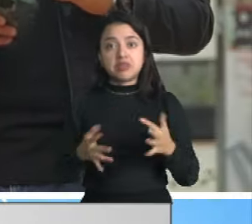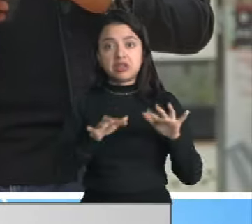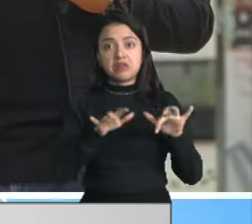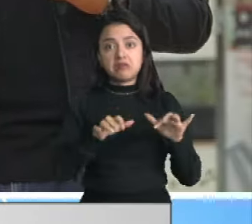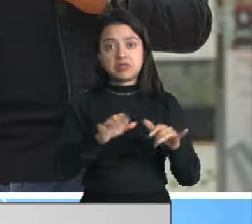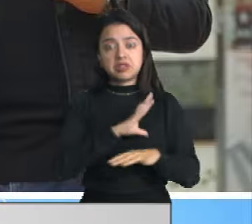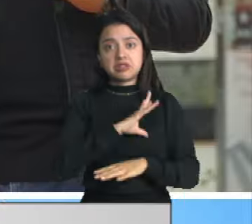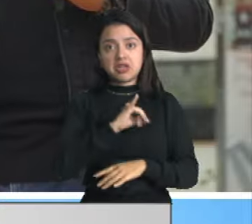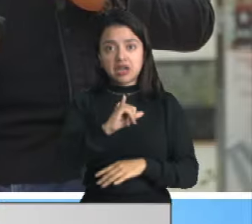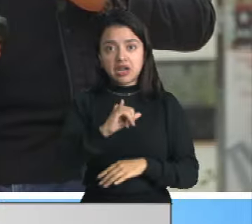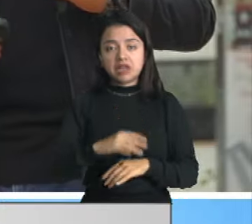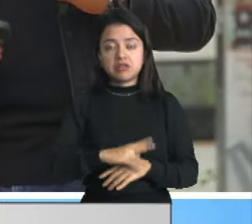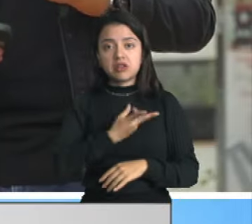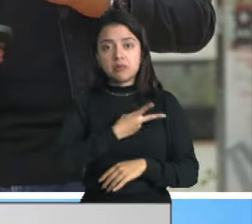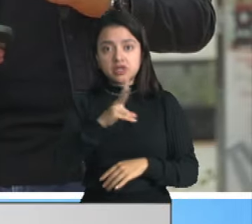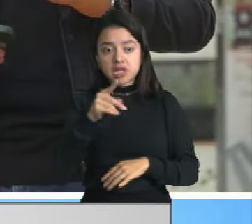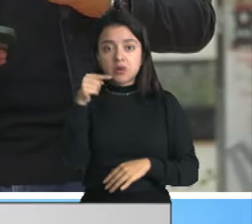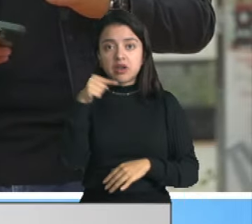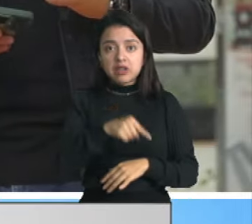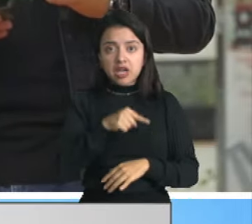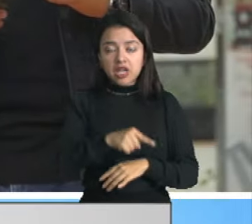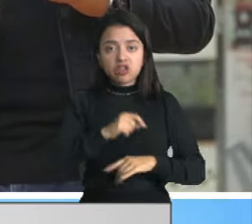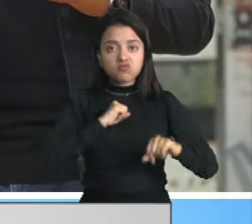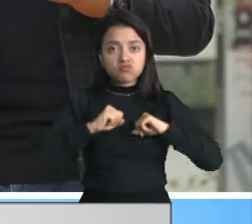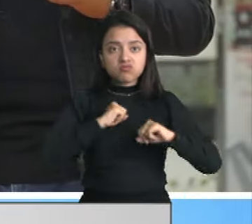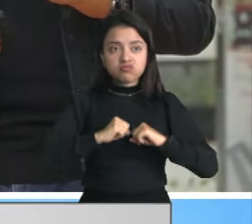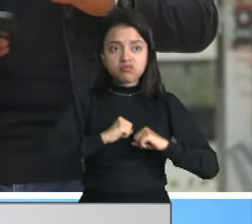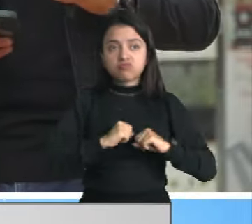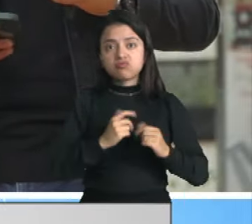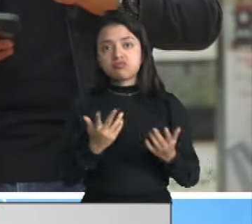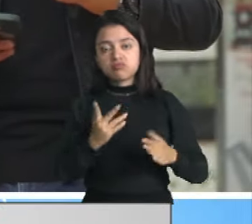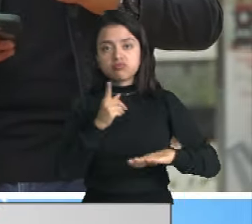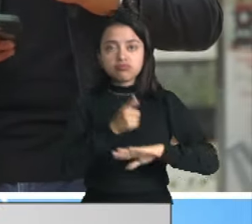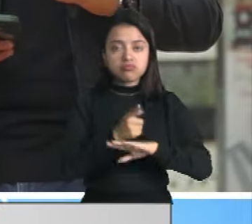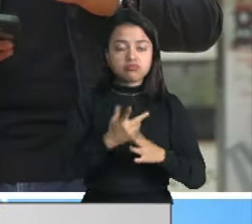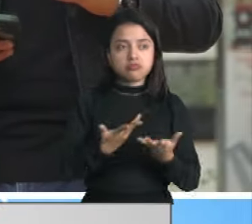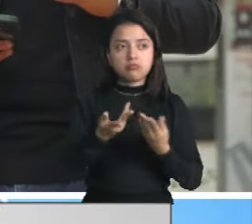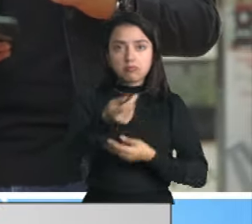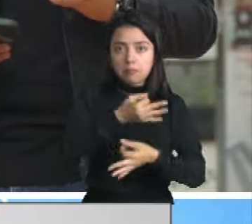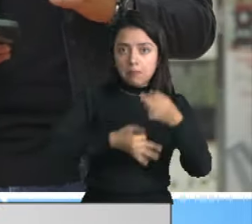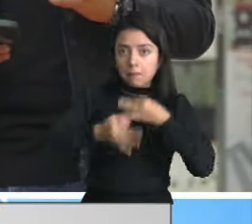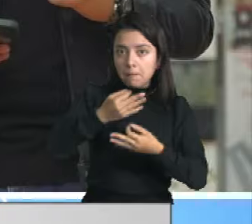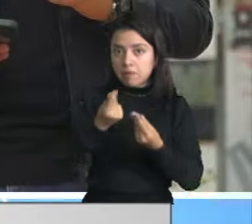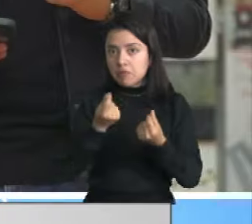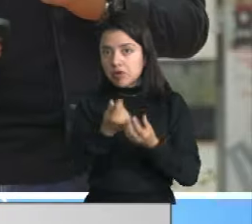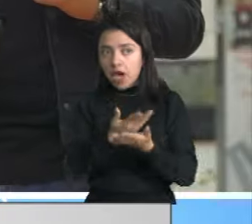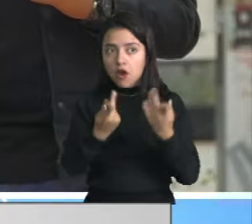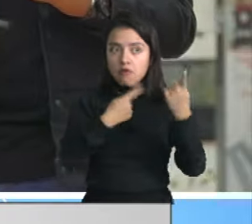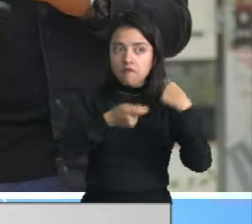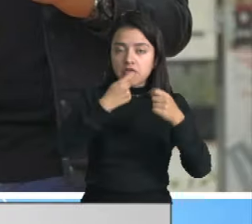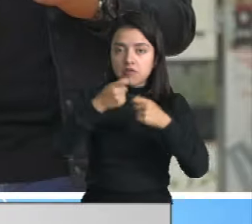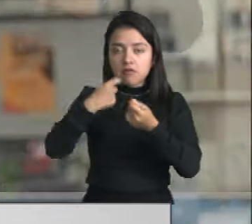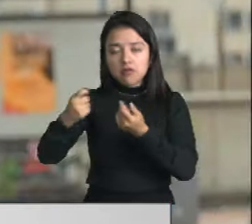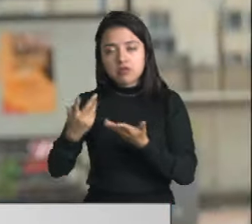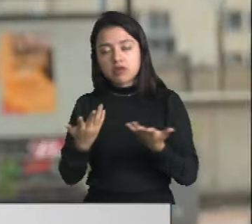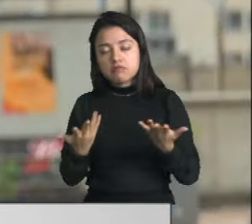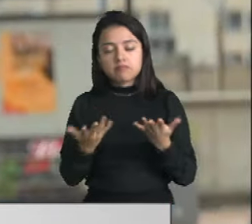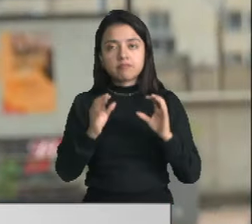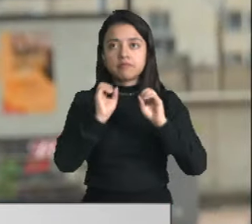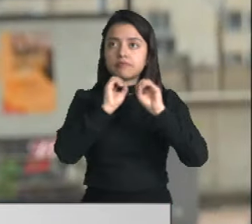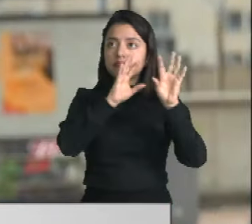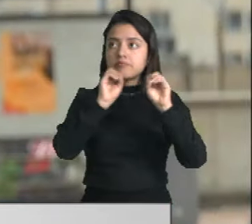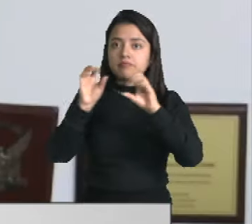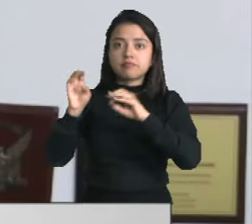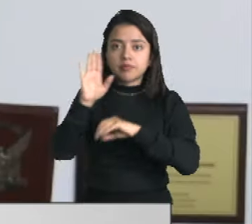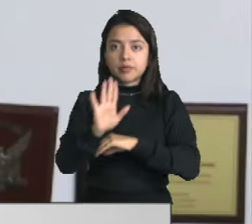Cali donde se hacían todas las operaciones, todas las transacciones de dinero para que esta marihuana fuera distribuida en diferentes departamentos